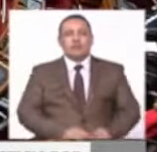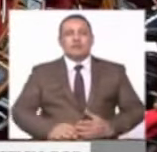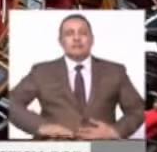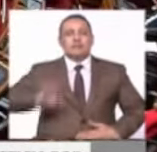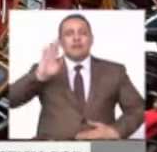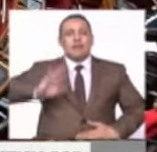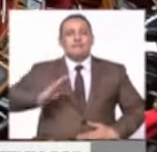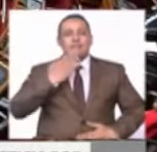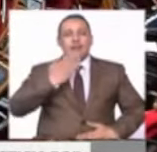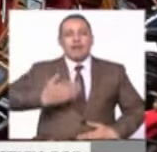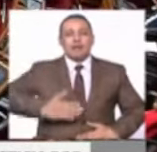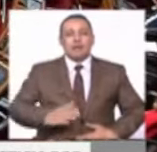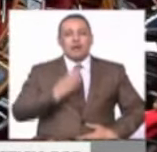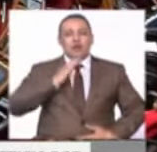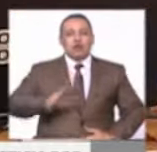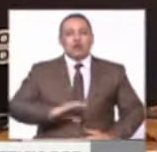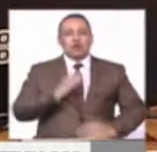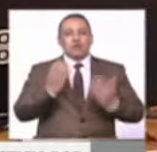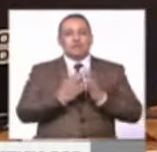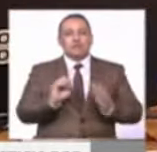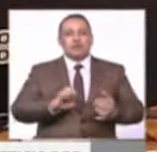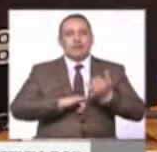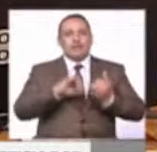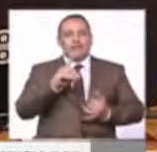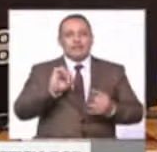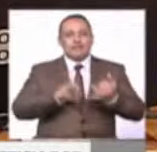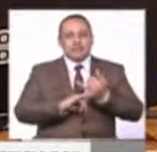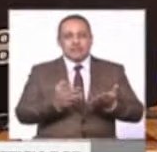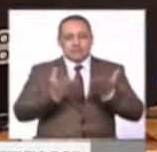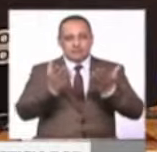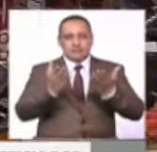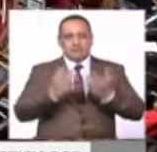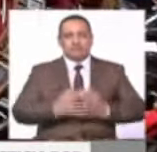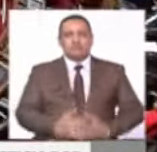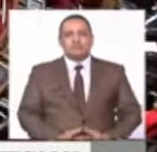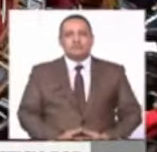palabra el congresista Esdras Medina